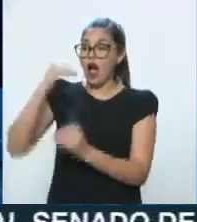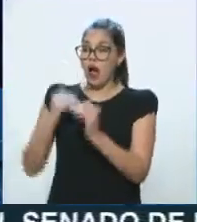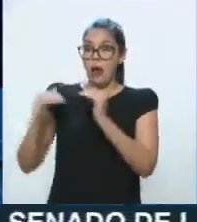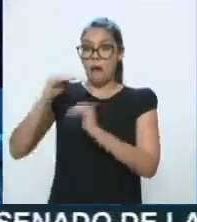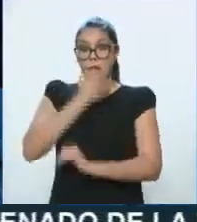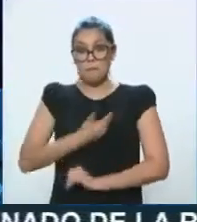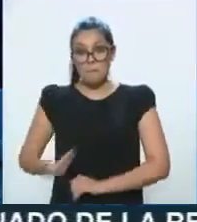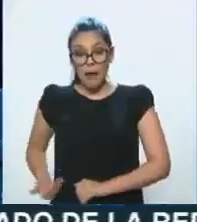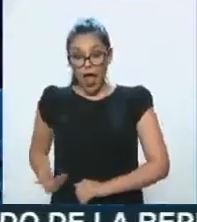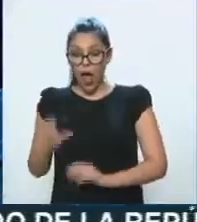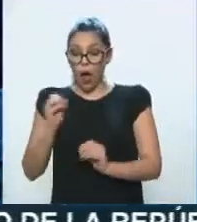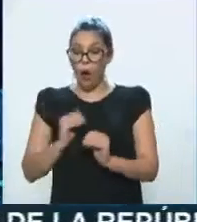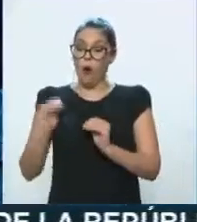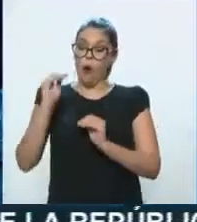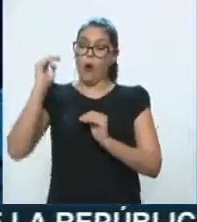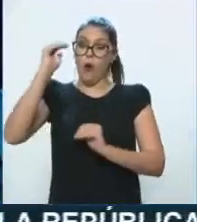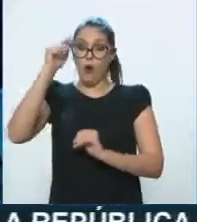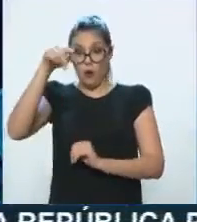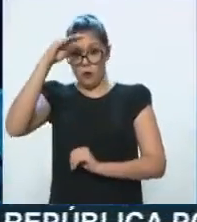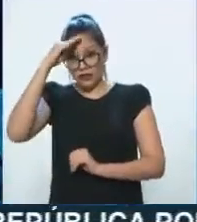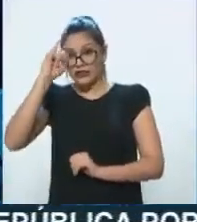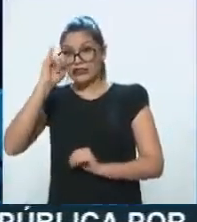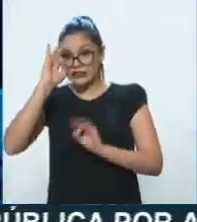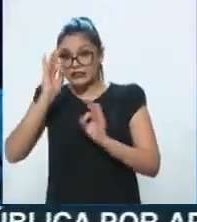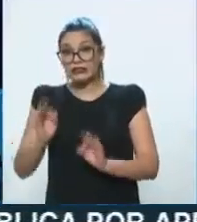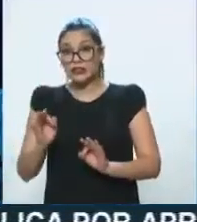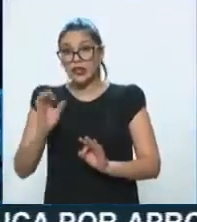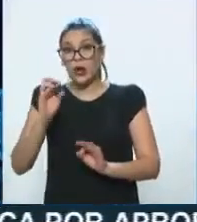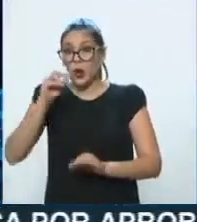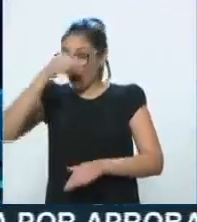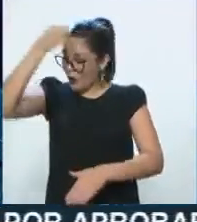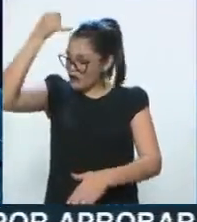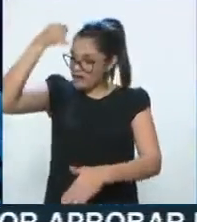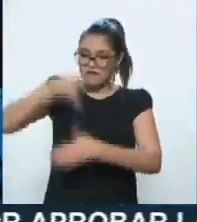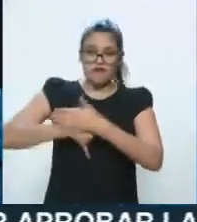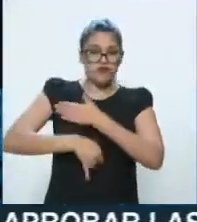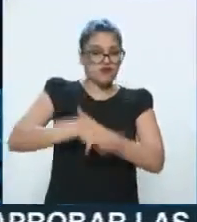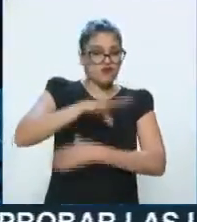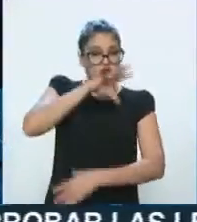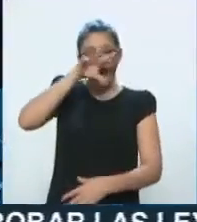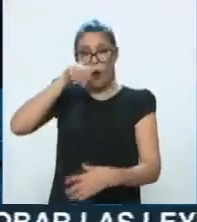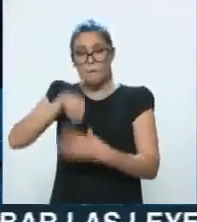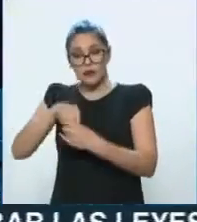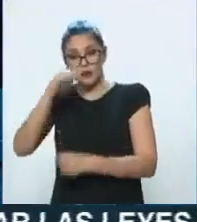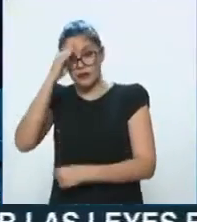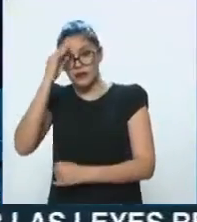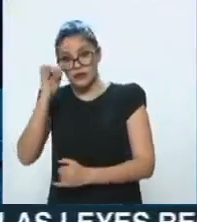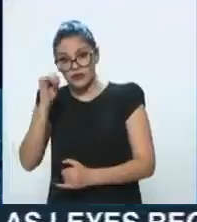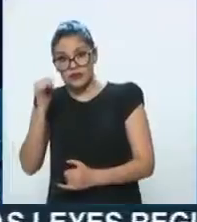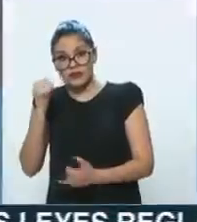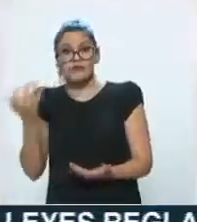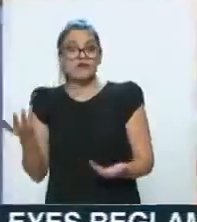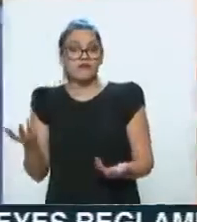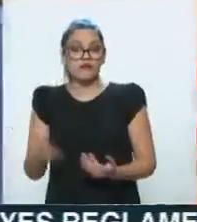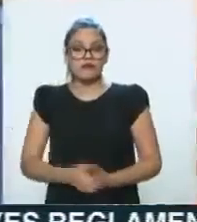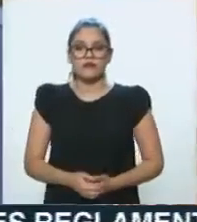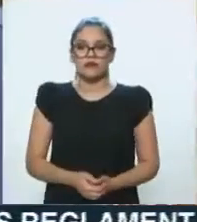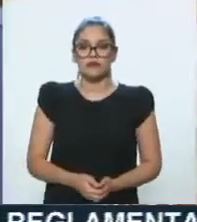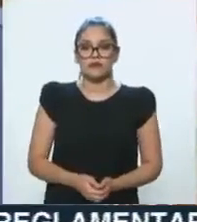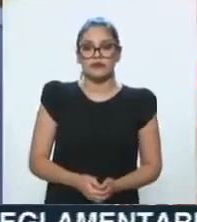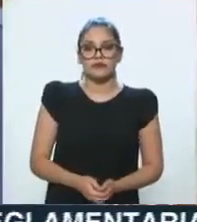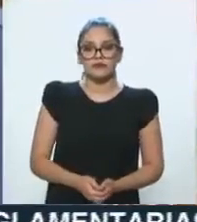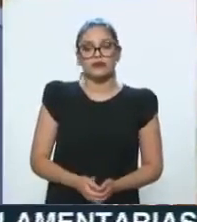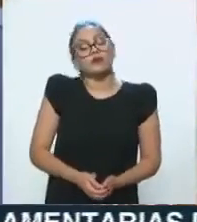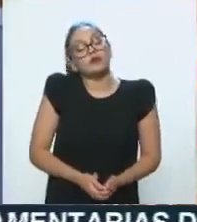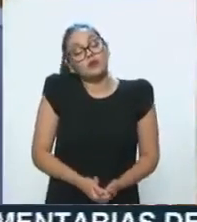se llegará hasta el final de las investigaciones y se procederá con conforme a derecho' yo yo espero que